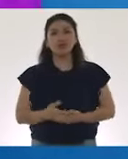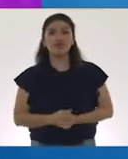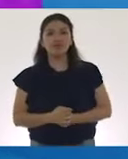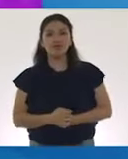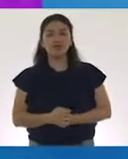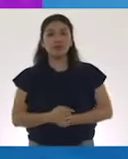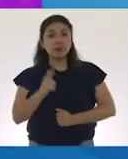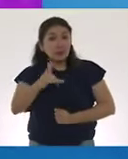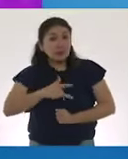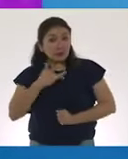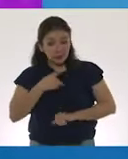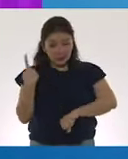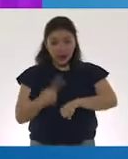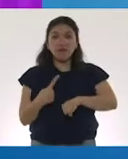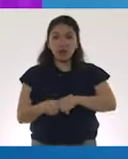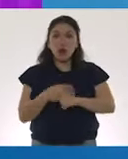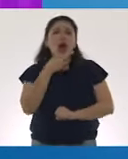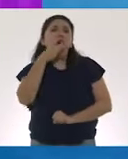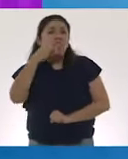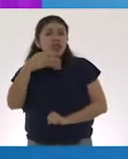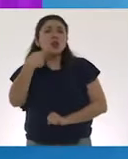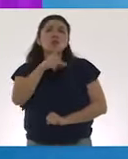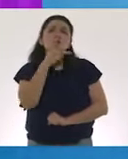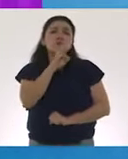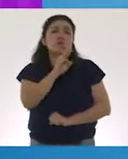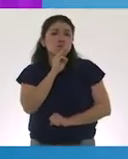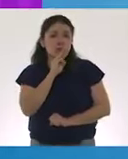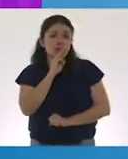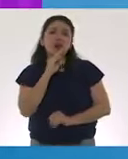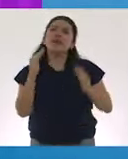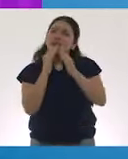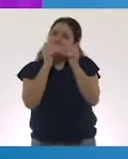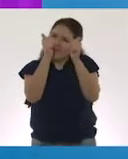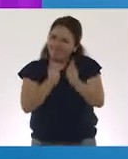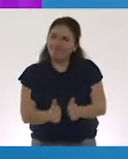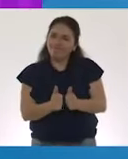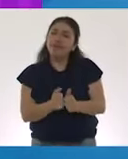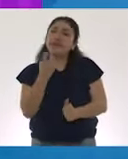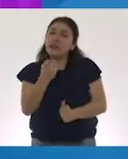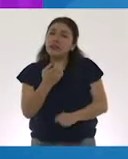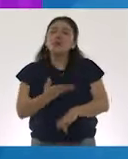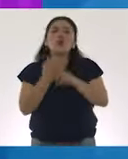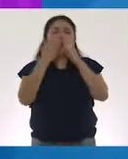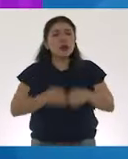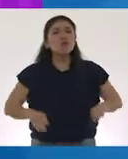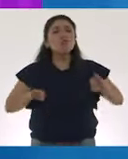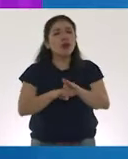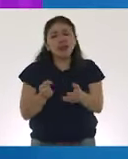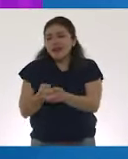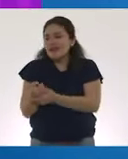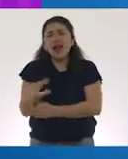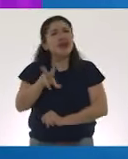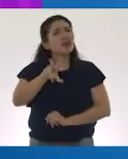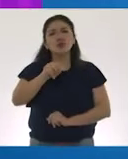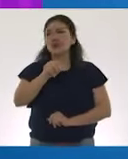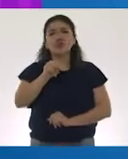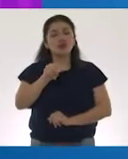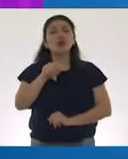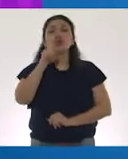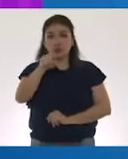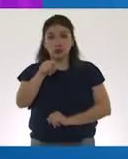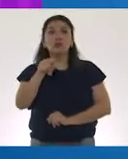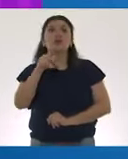Si te sientes enfermo, avisa a tus papás. Quédate en casa. Es importante que no salgas. Y